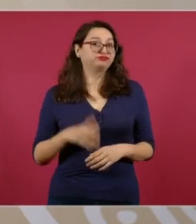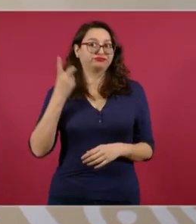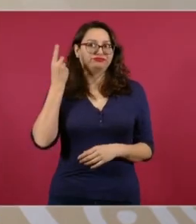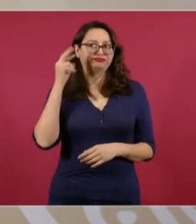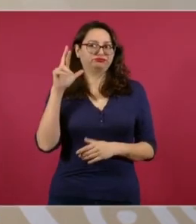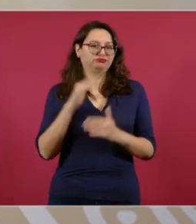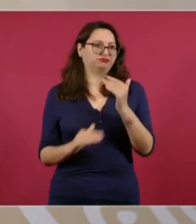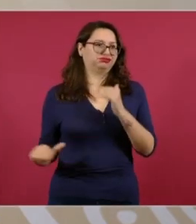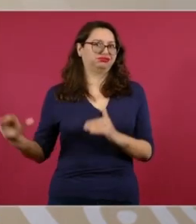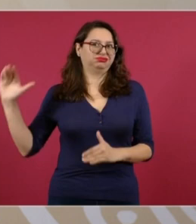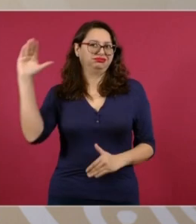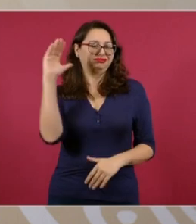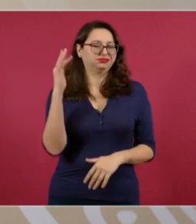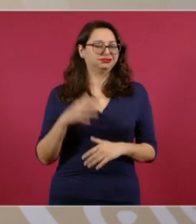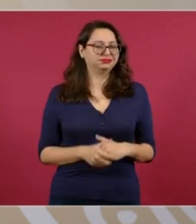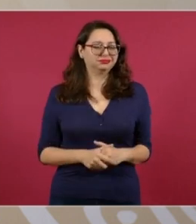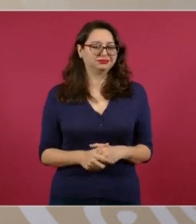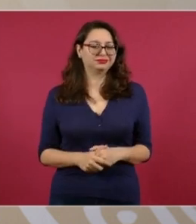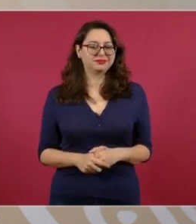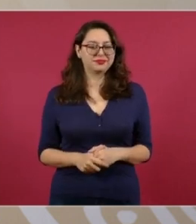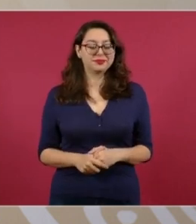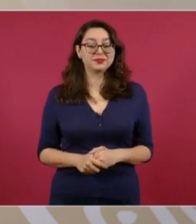en Cambridge.